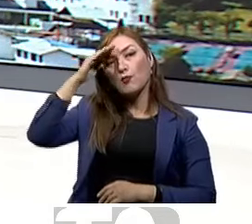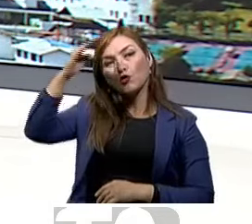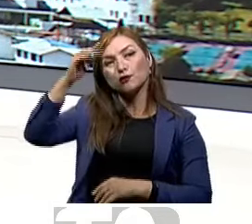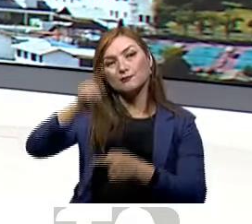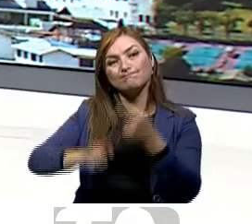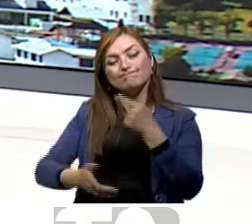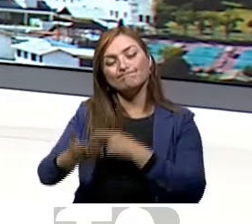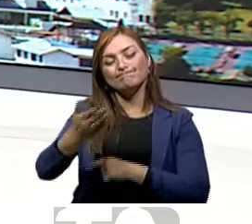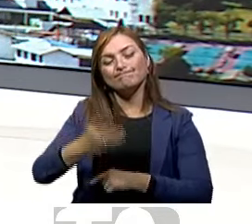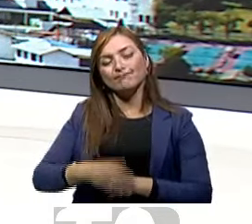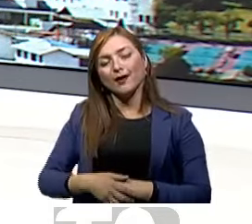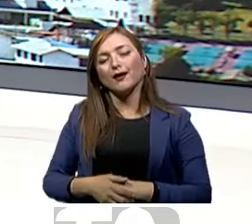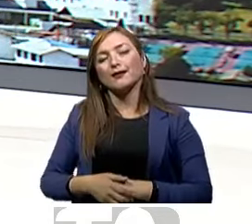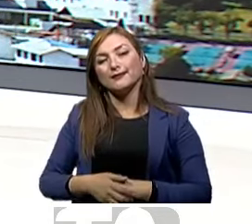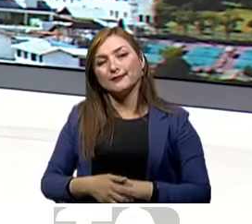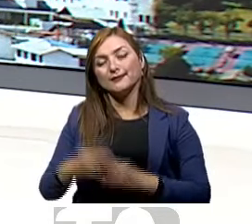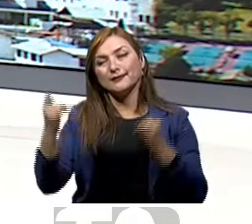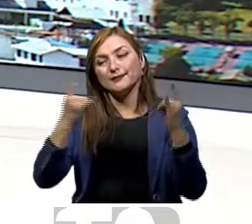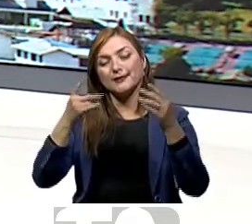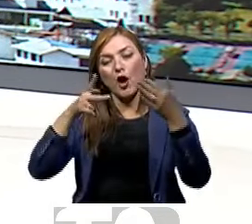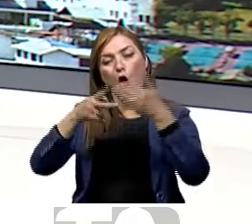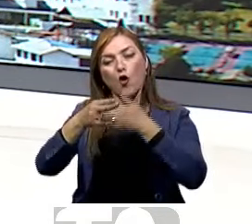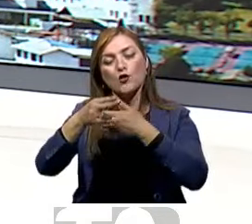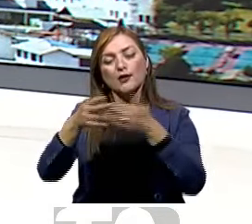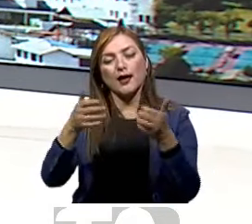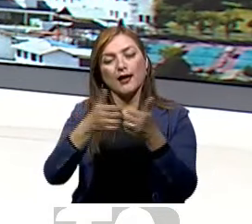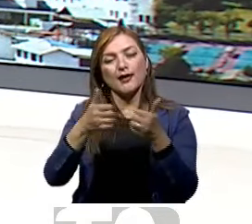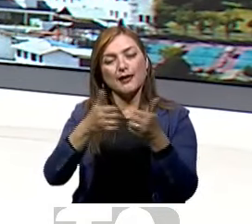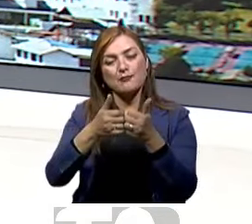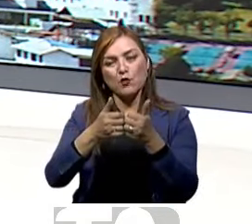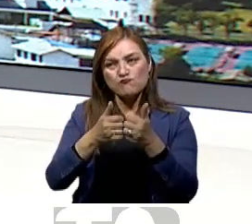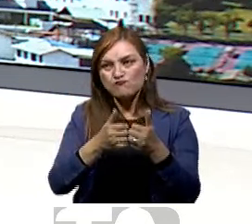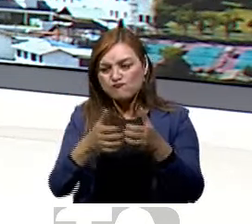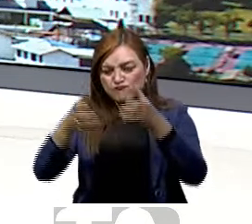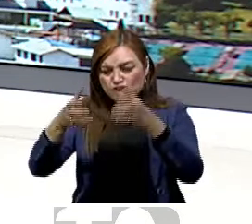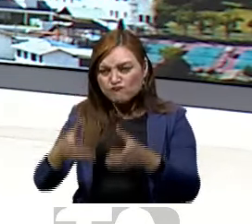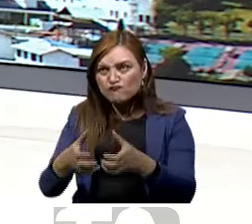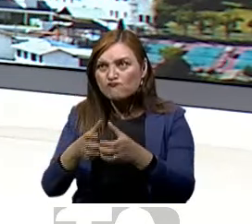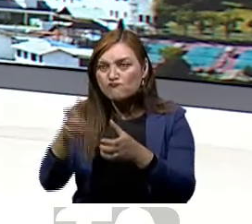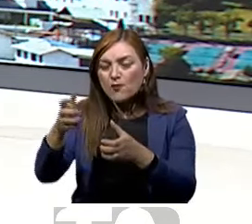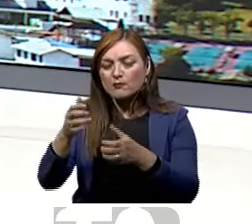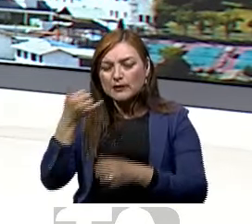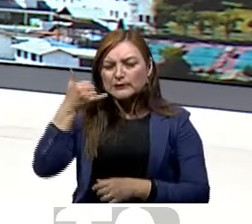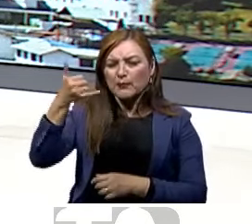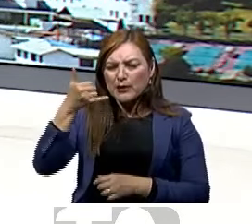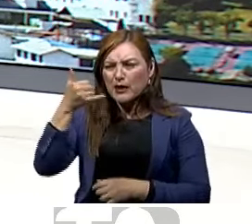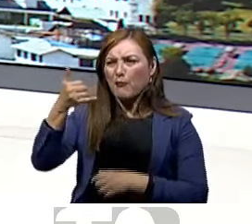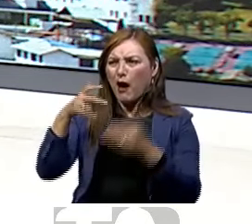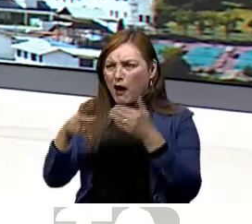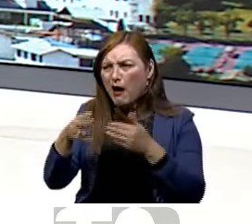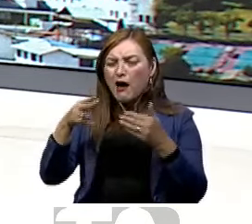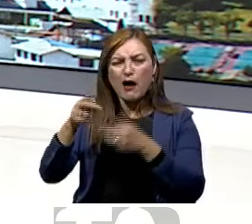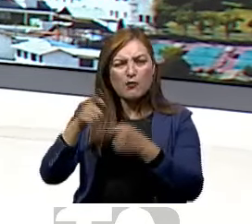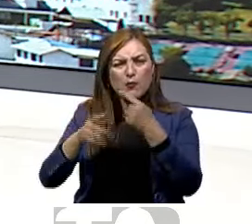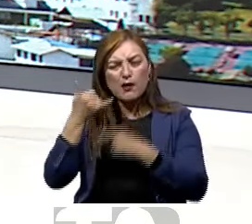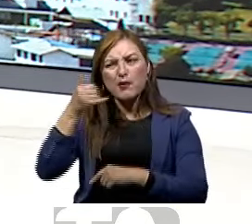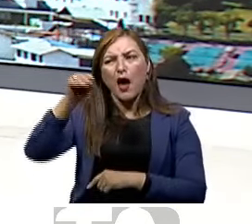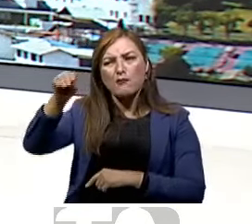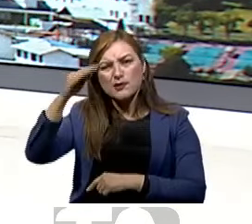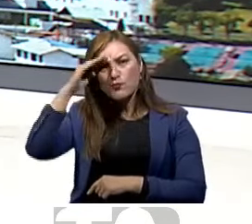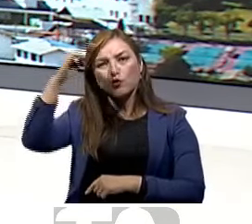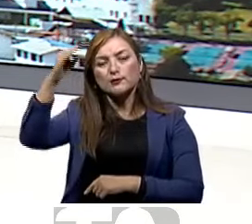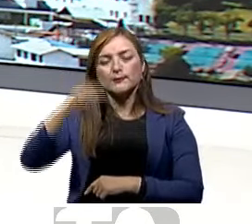puedan utilizar sus celulares. Ese aparato además servía para deshabilitar los sistemas de rastreo satelital de los vehículos que